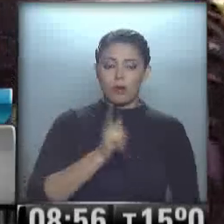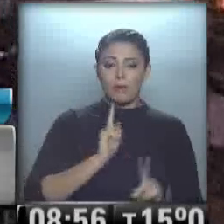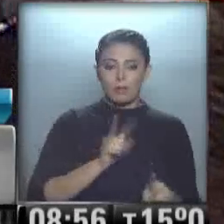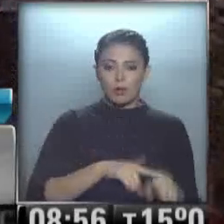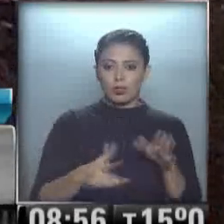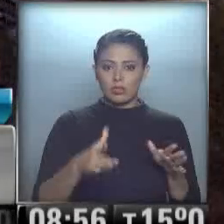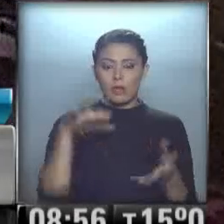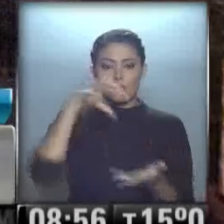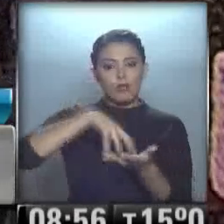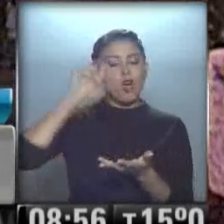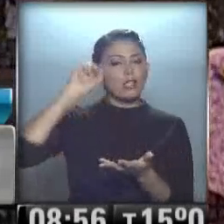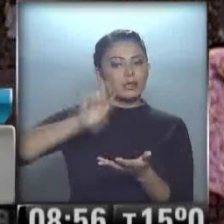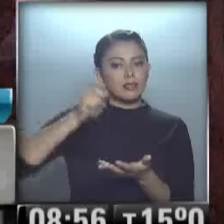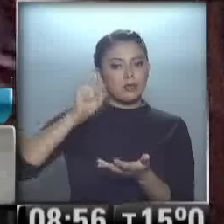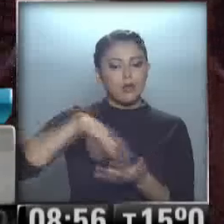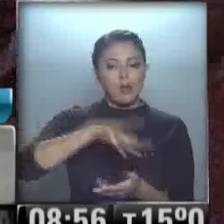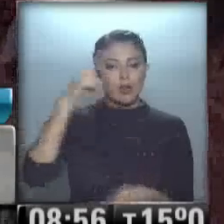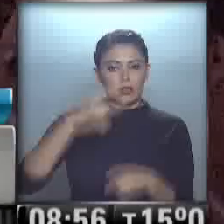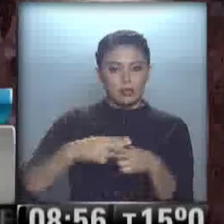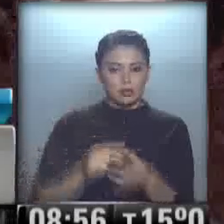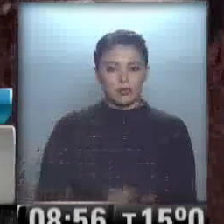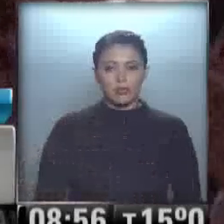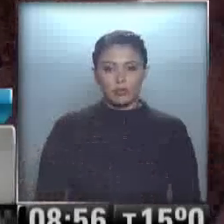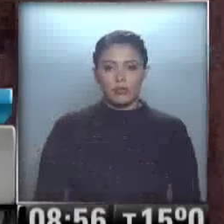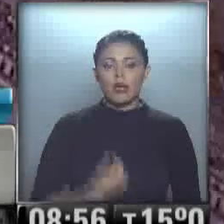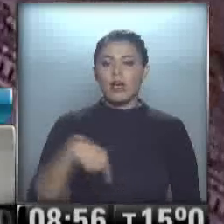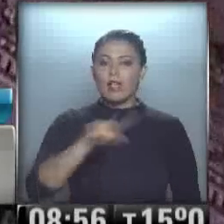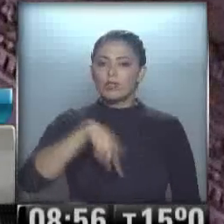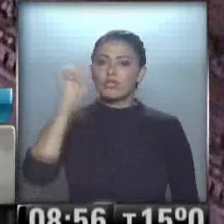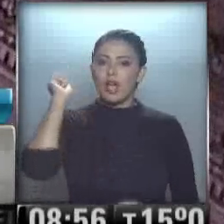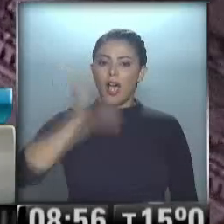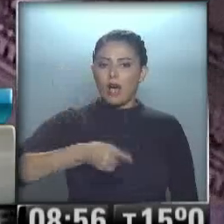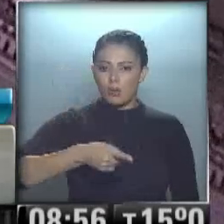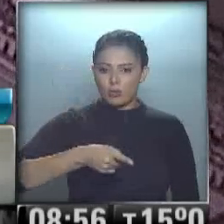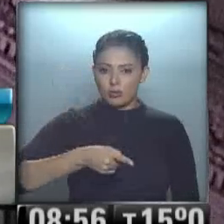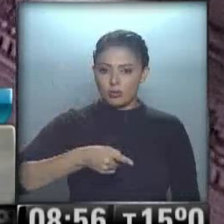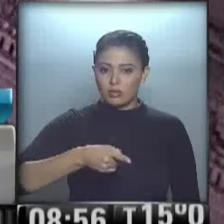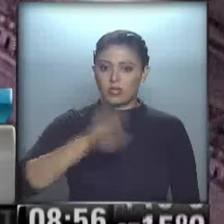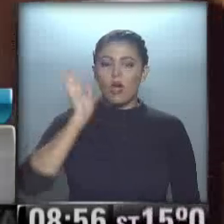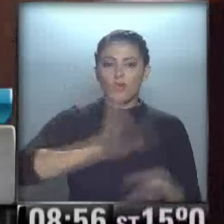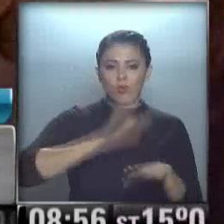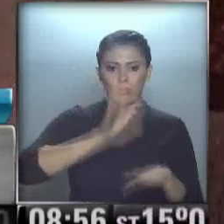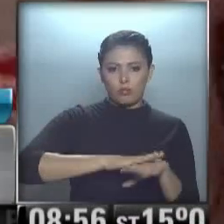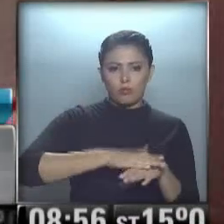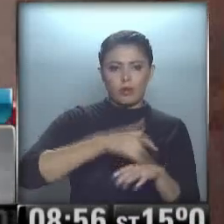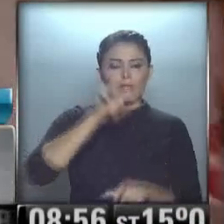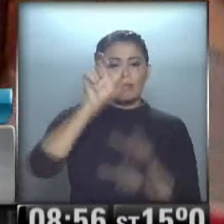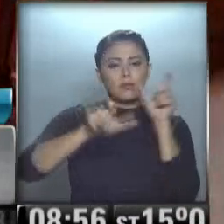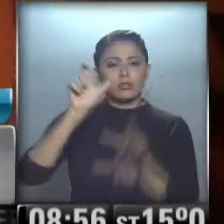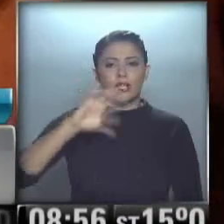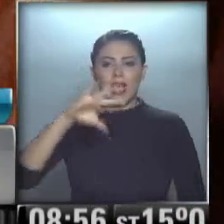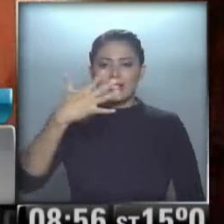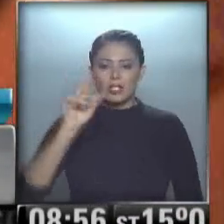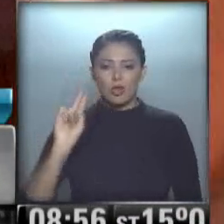tiempo en los tribunales de comodoro pi que serán acusadas por por los homicidios culposos de cinco